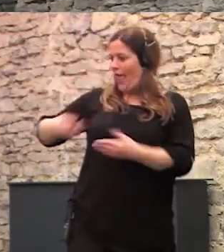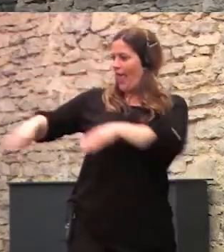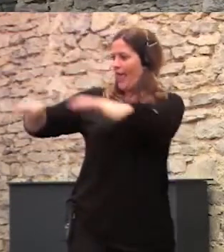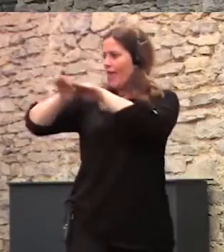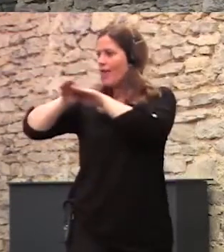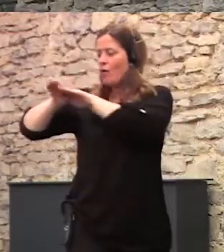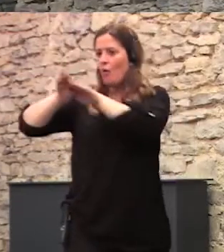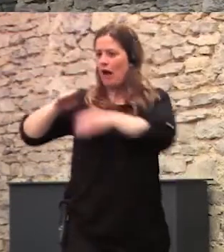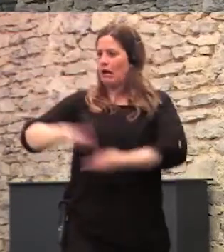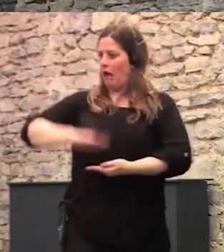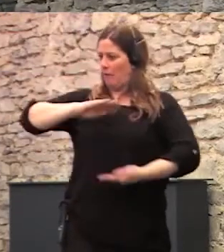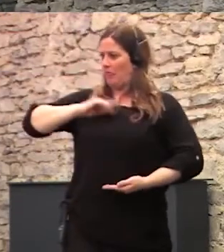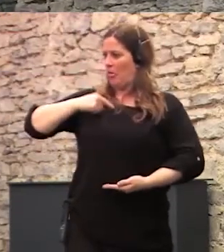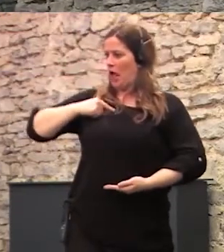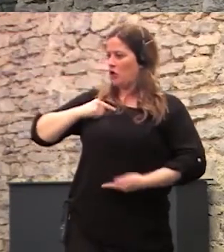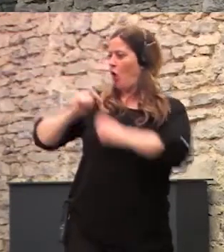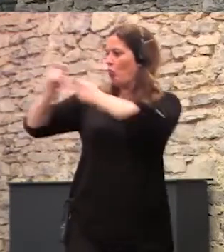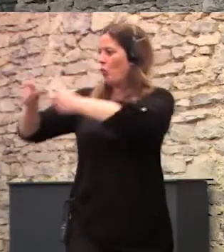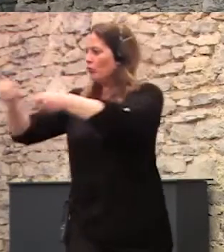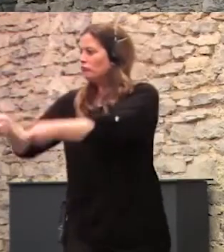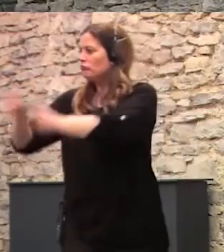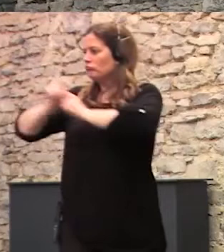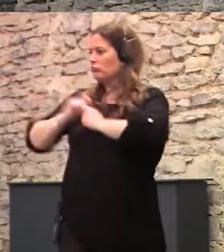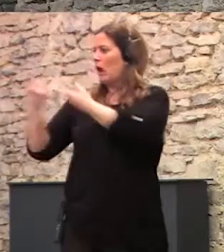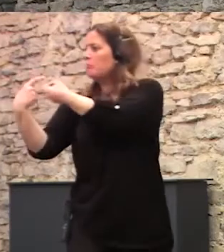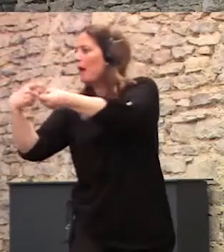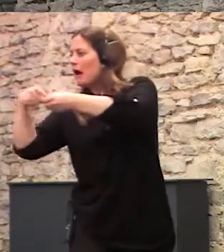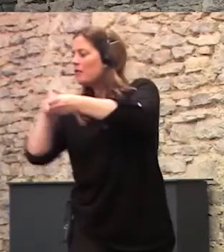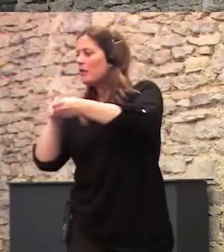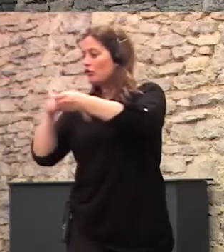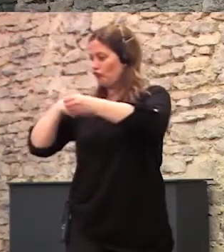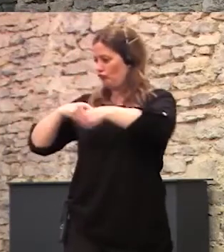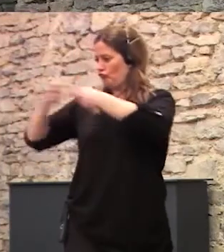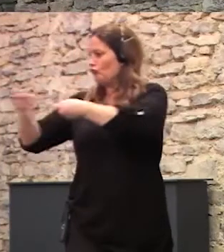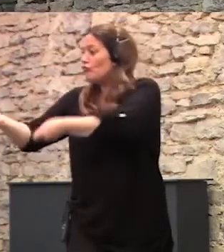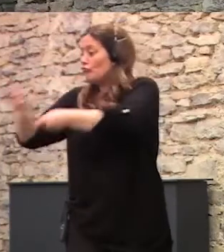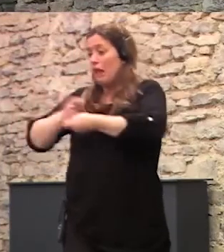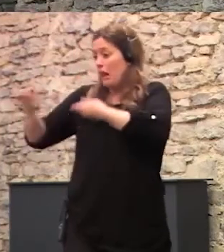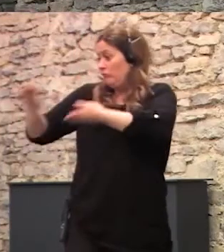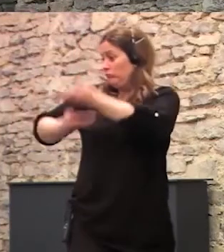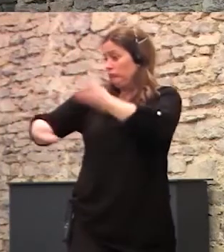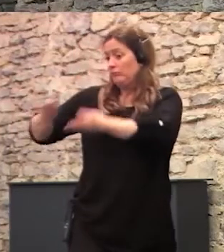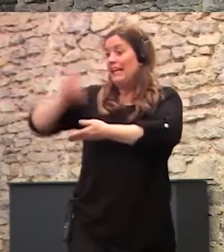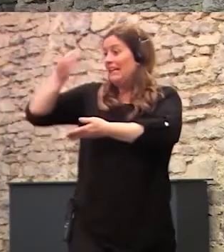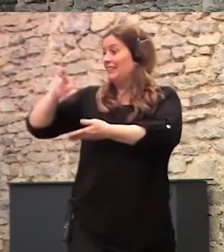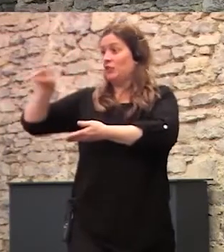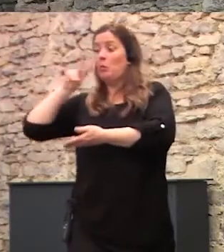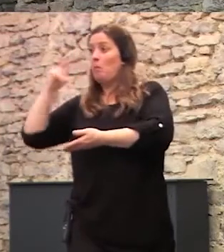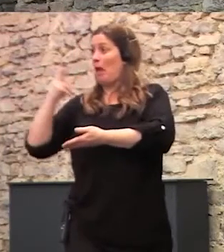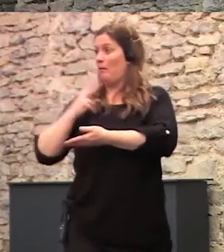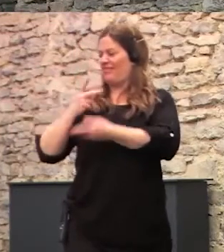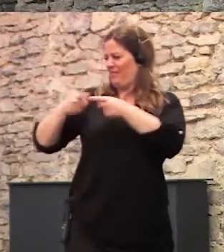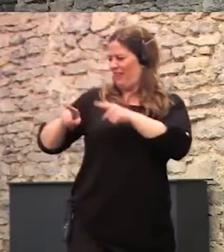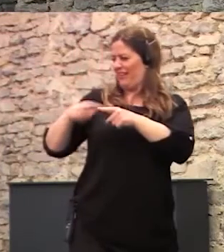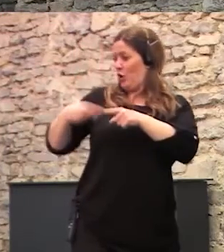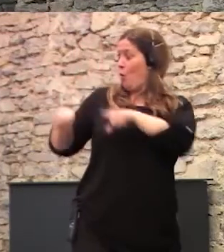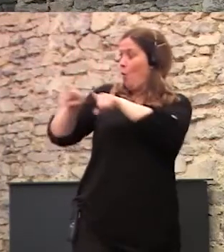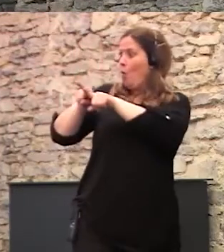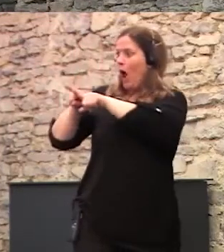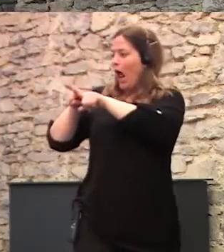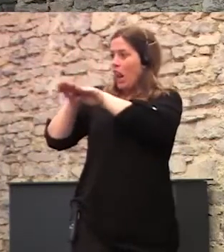de aportarnos unas a otras, porque de eso se trata. Si tú no me ves como igual, pues